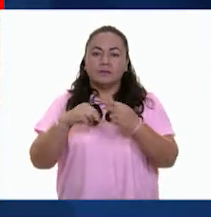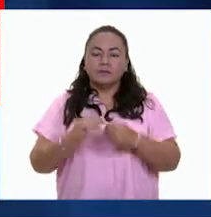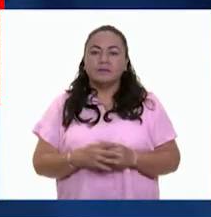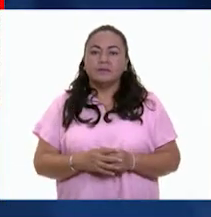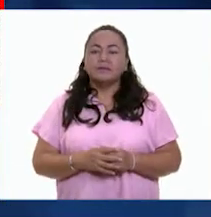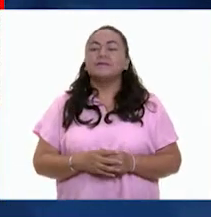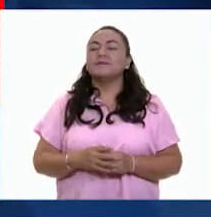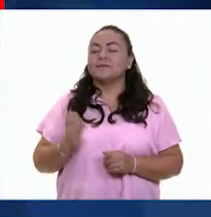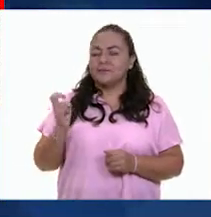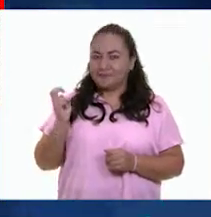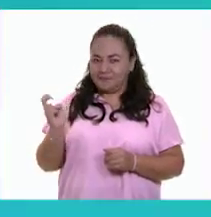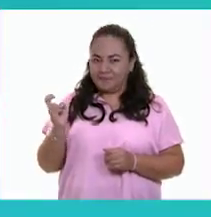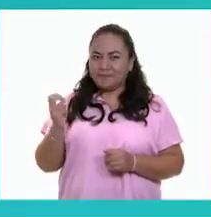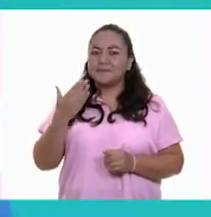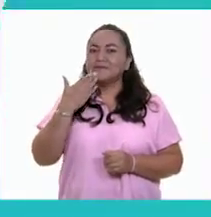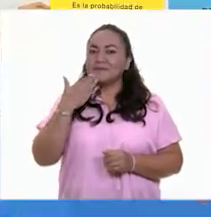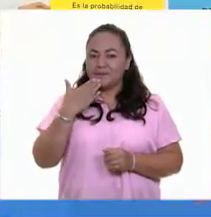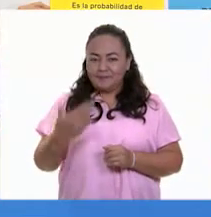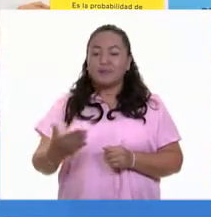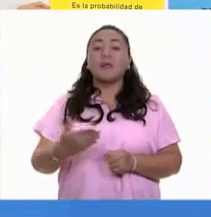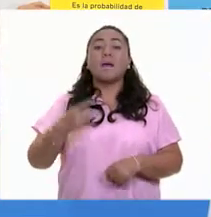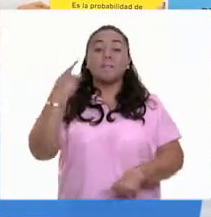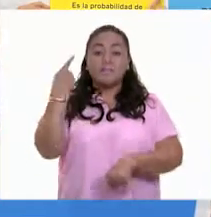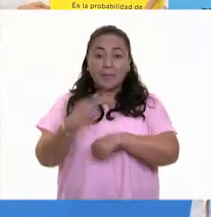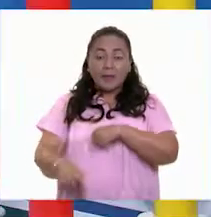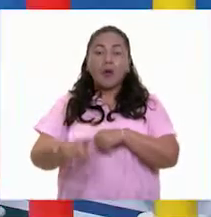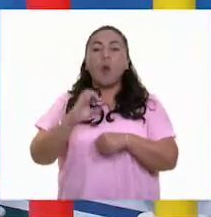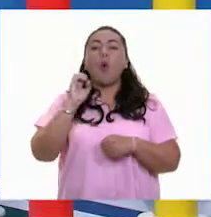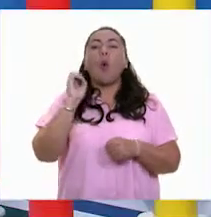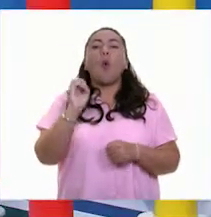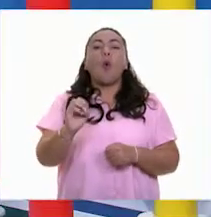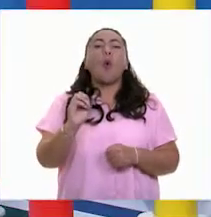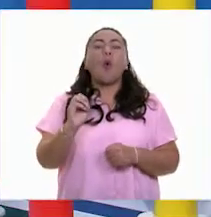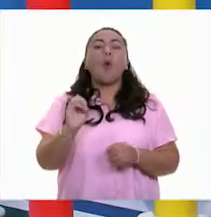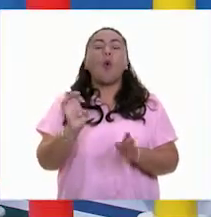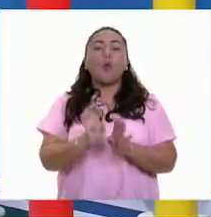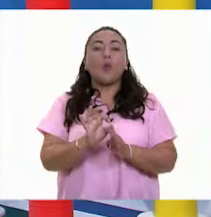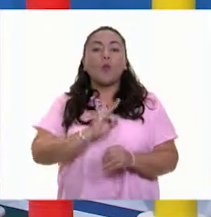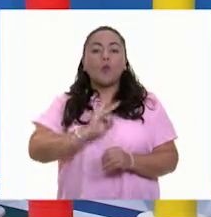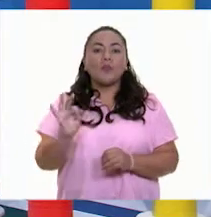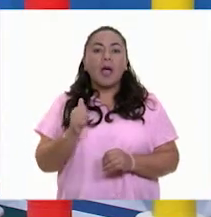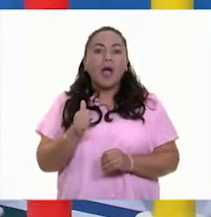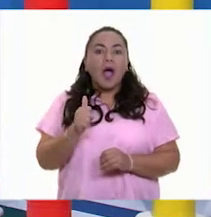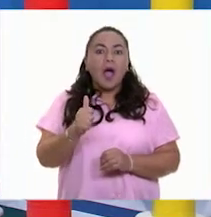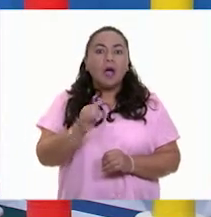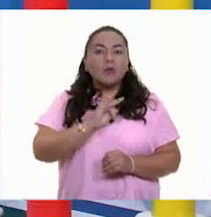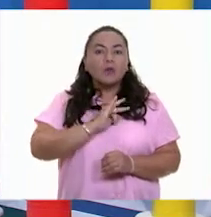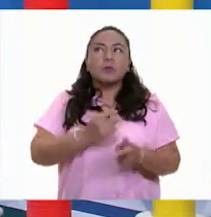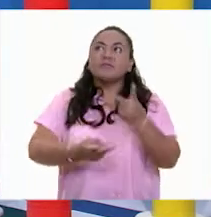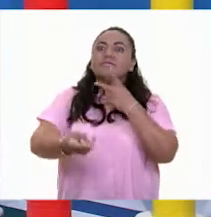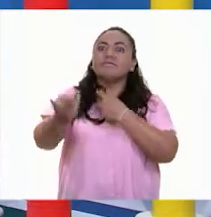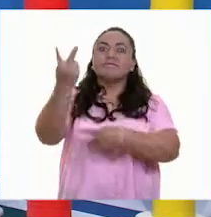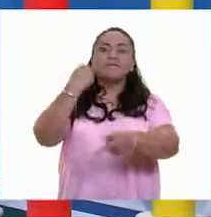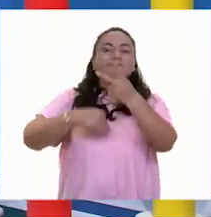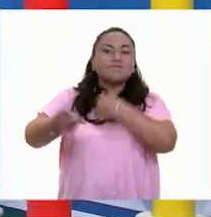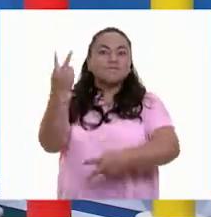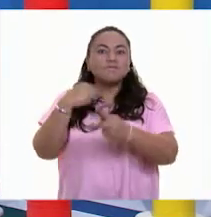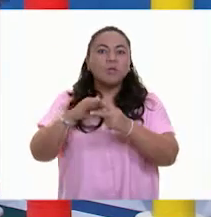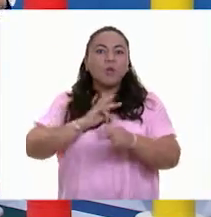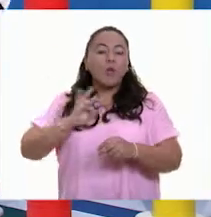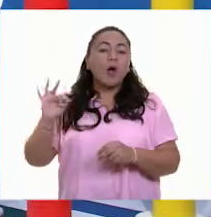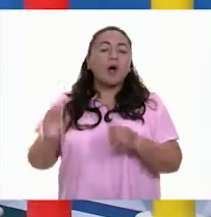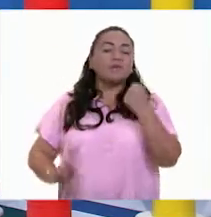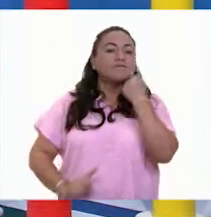correcto. Efectivamente, el peligro, o también conocido como amenaza, se refiere al hecho de que un fenómeno natural pueda dañar